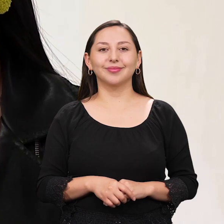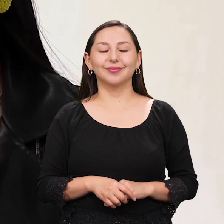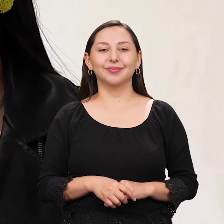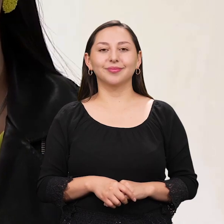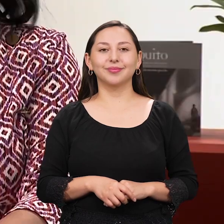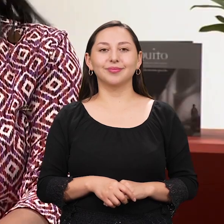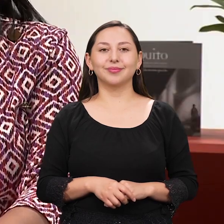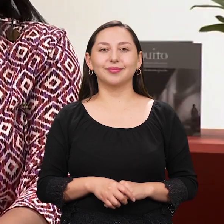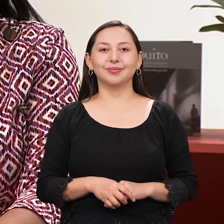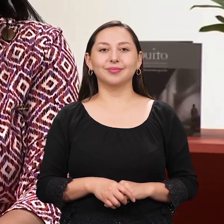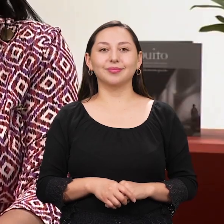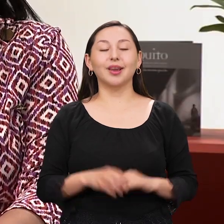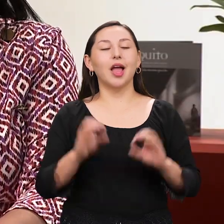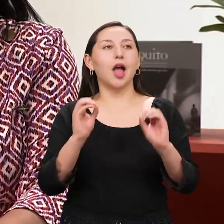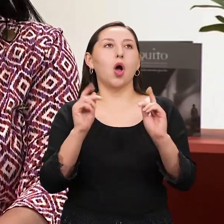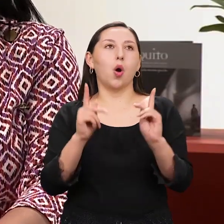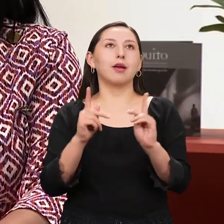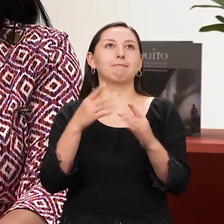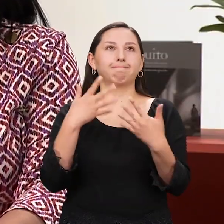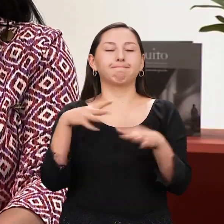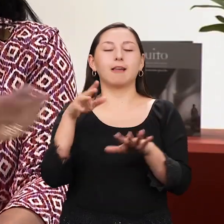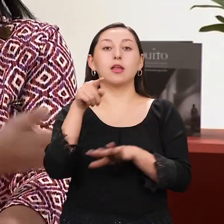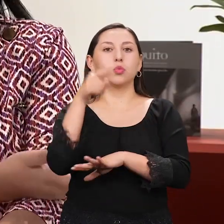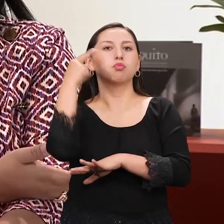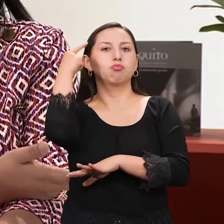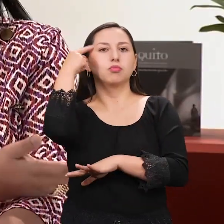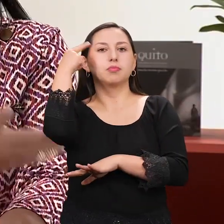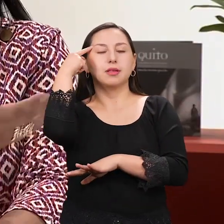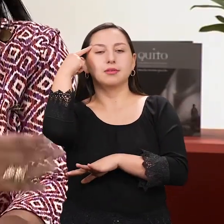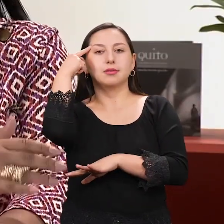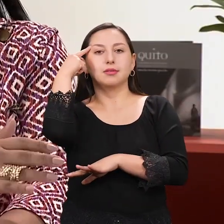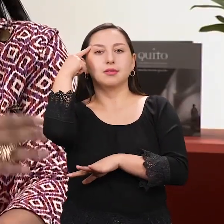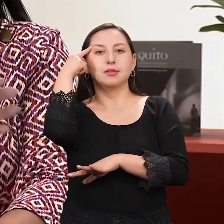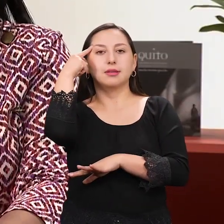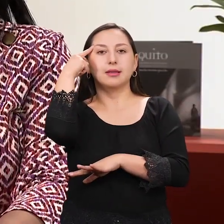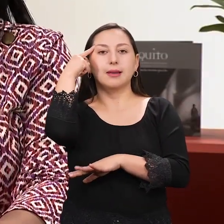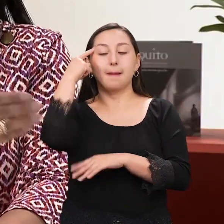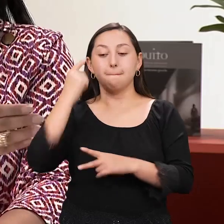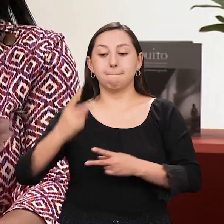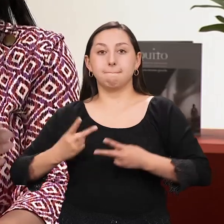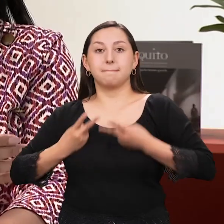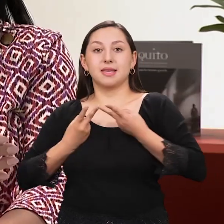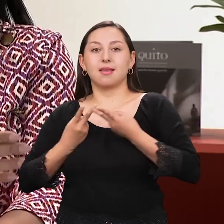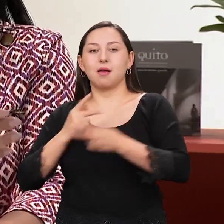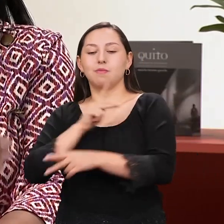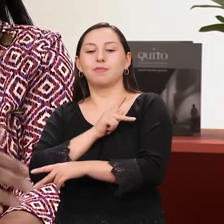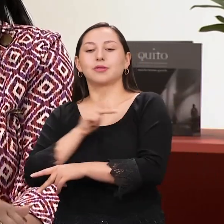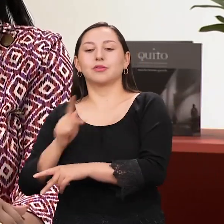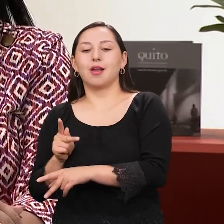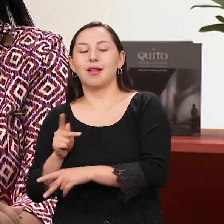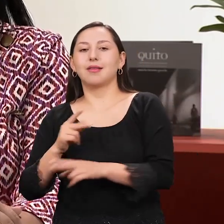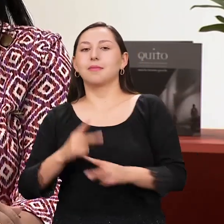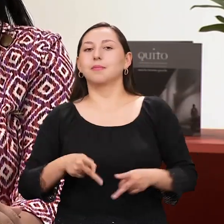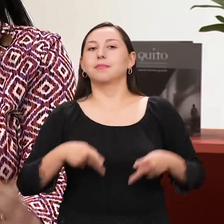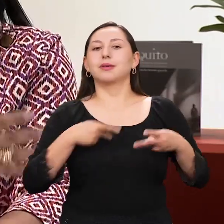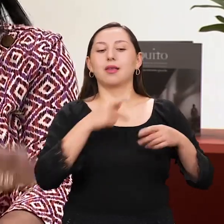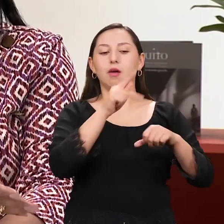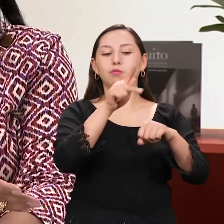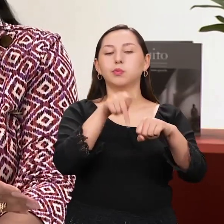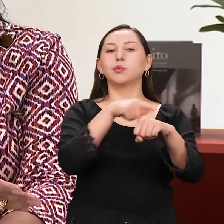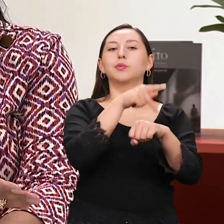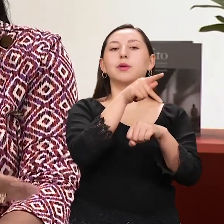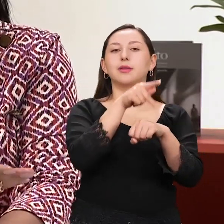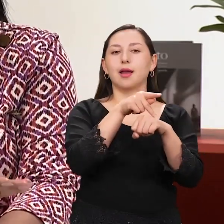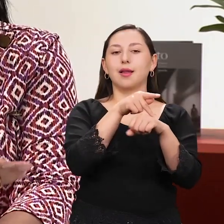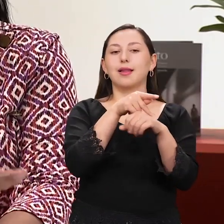mejor manera. Bueno, como dije anteriormente, dividir la vida personal de la vida profesional o académica no es